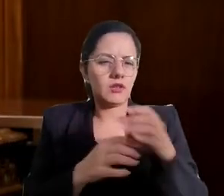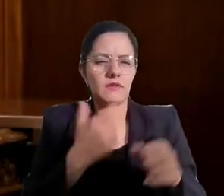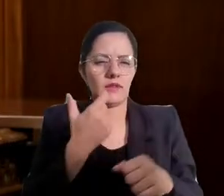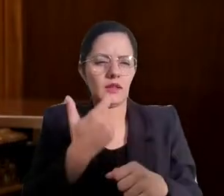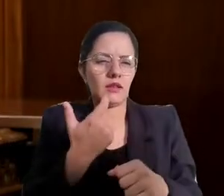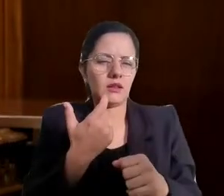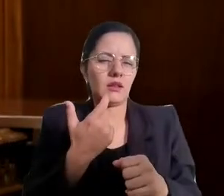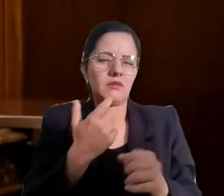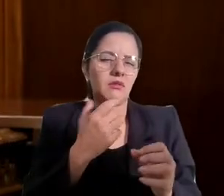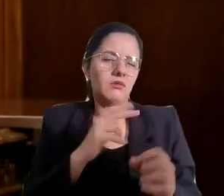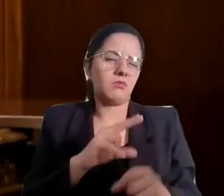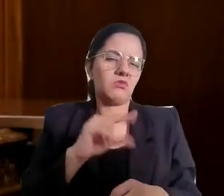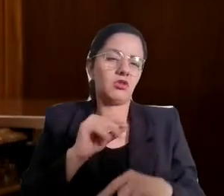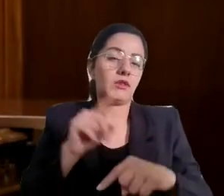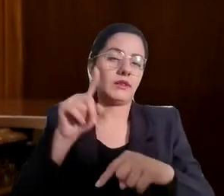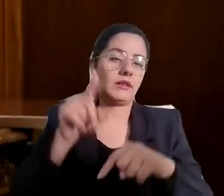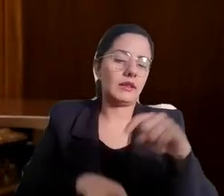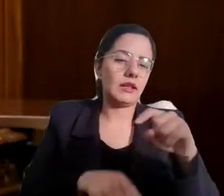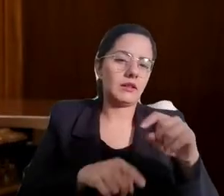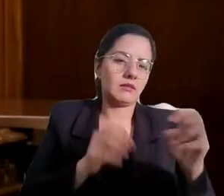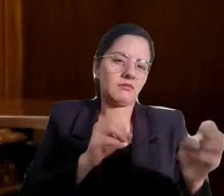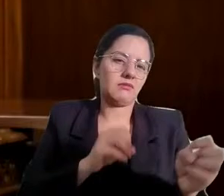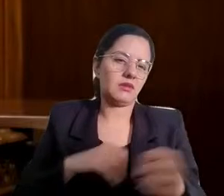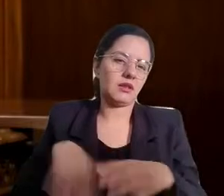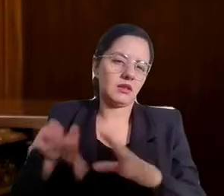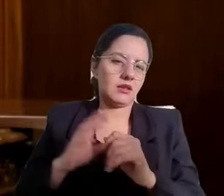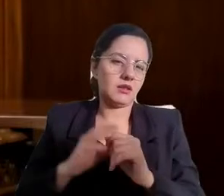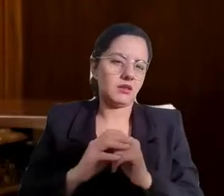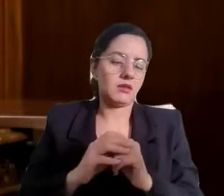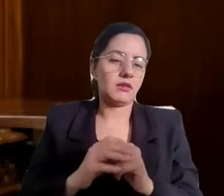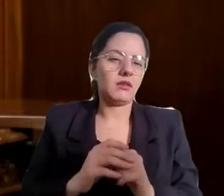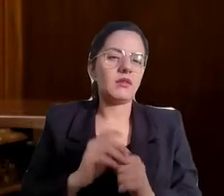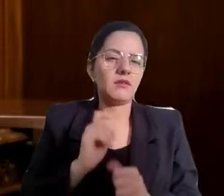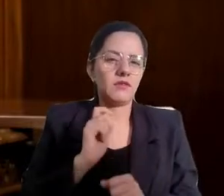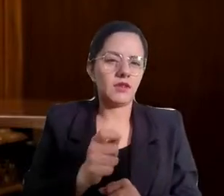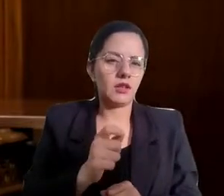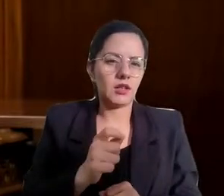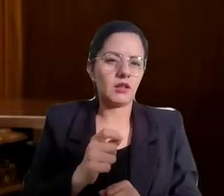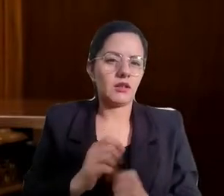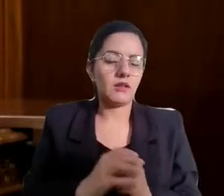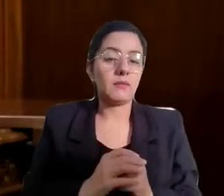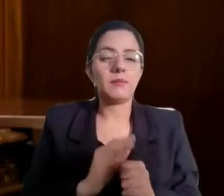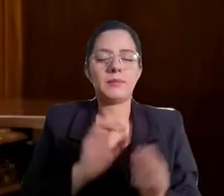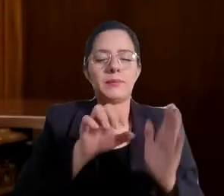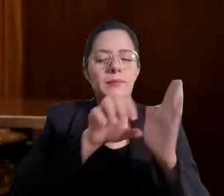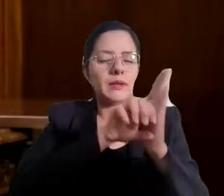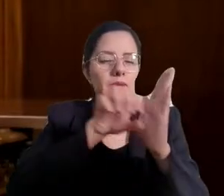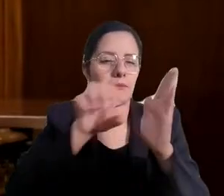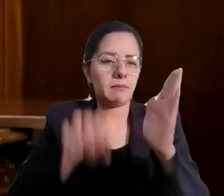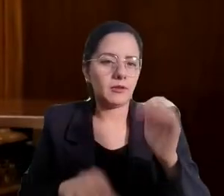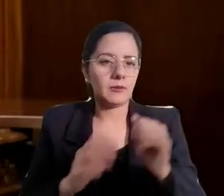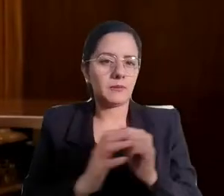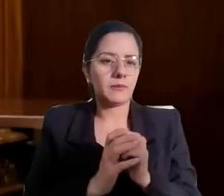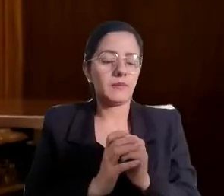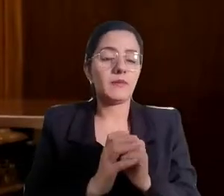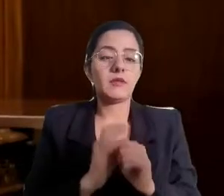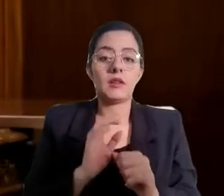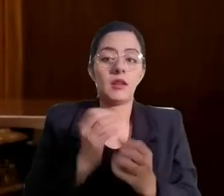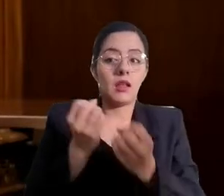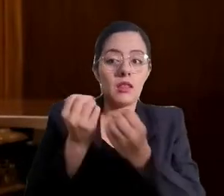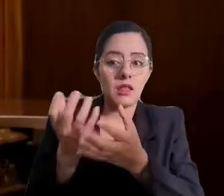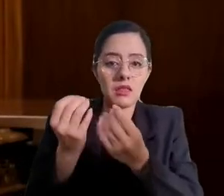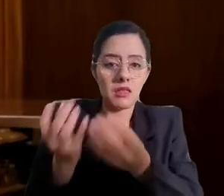justificada. En este sentido, se interpreta el abandono desde el principio de